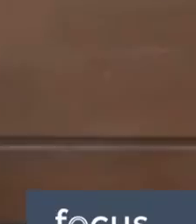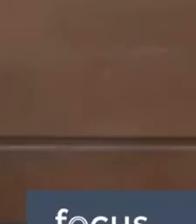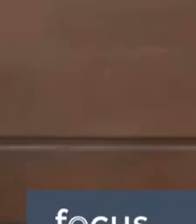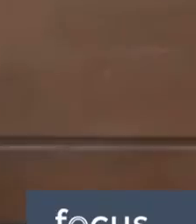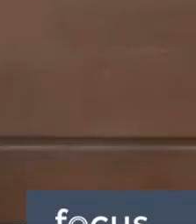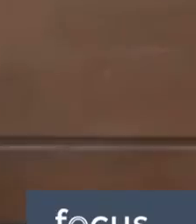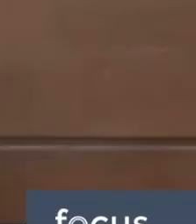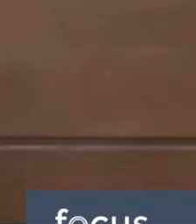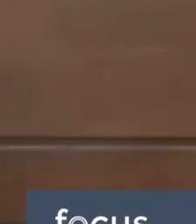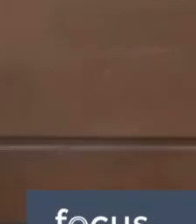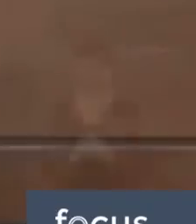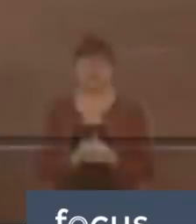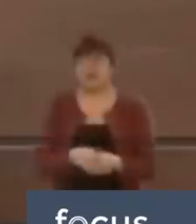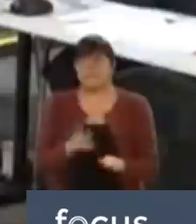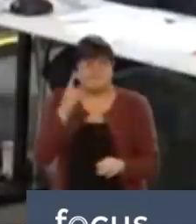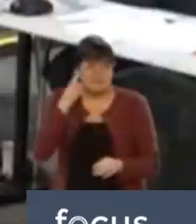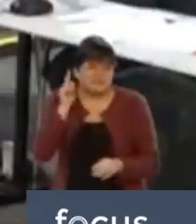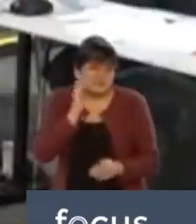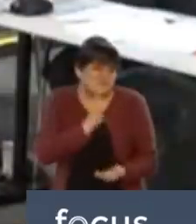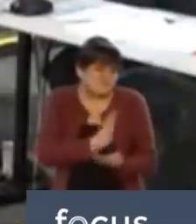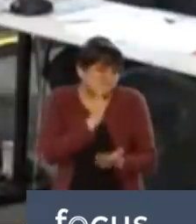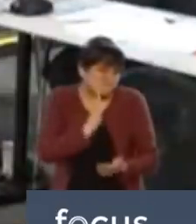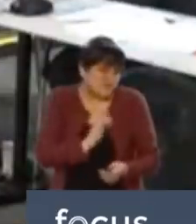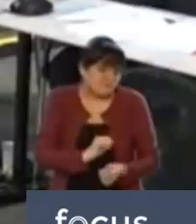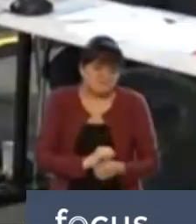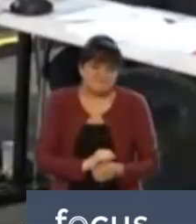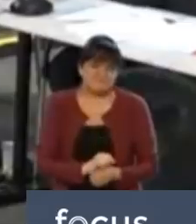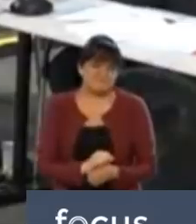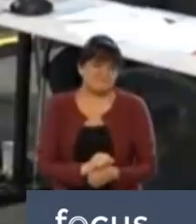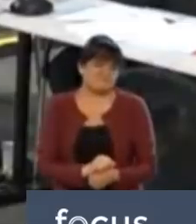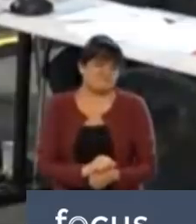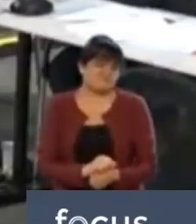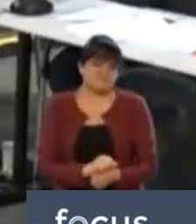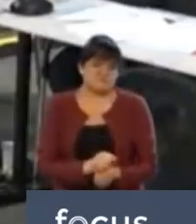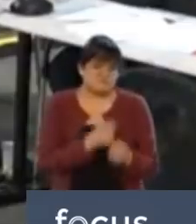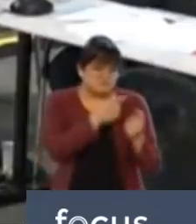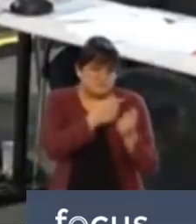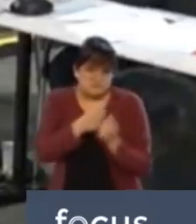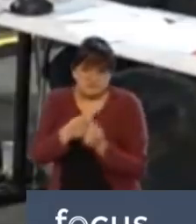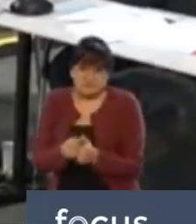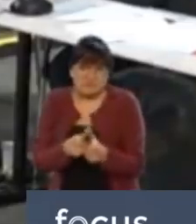tan de malas de que sistemáticamente nos quedan incorporados en la policía personas que abusan de la autoridad,